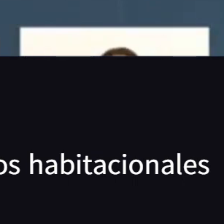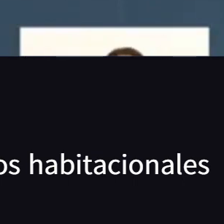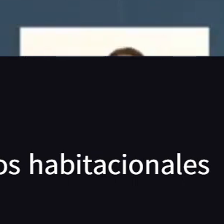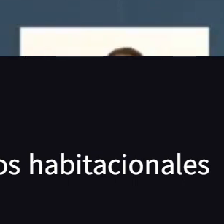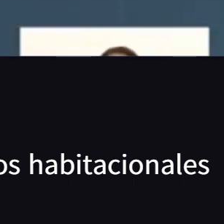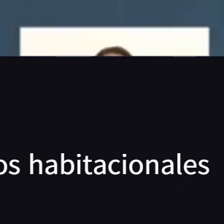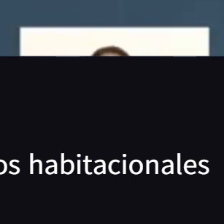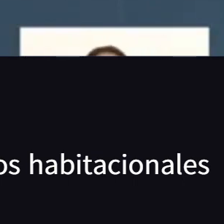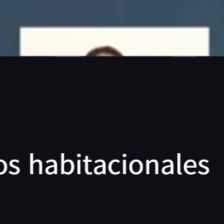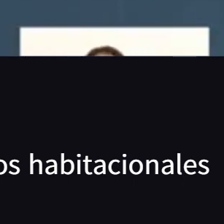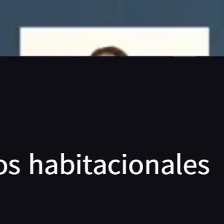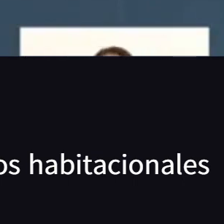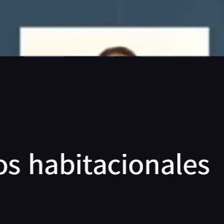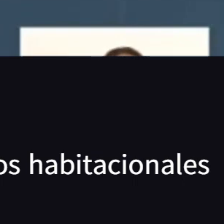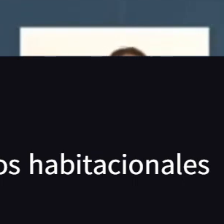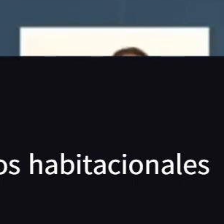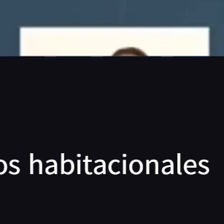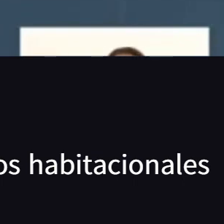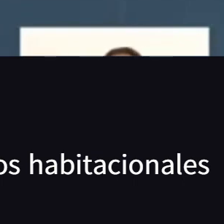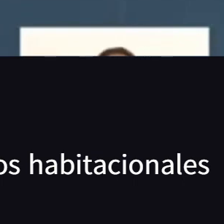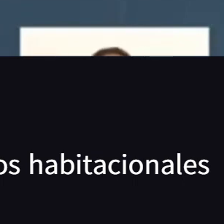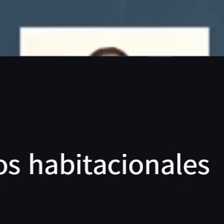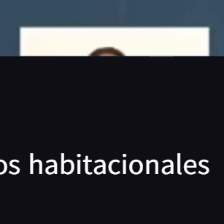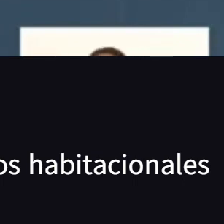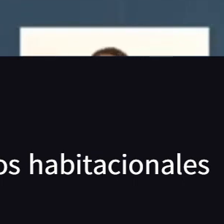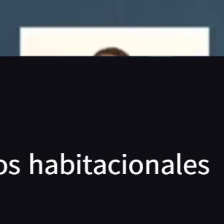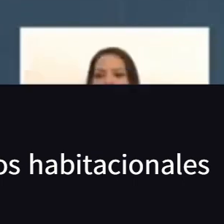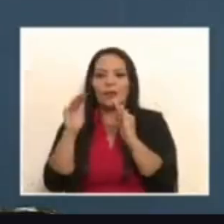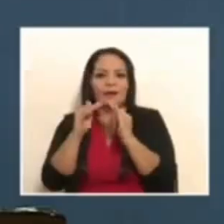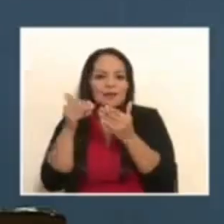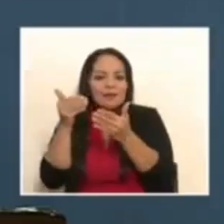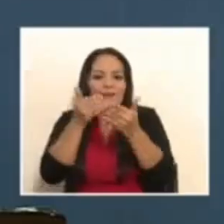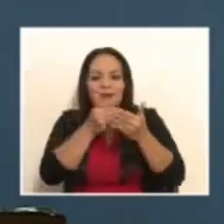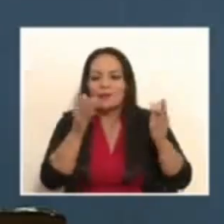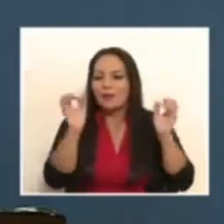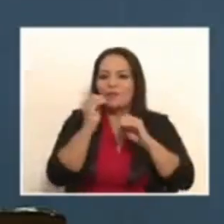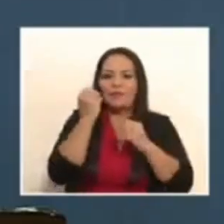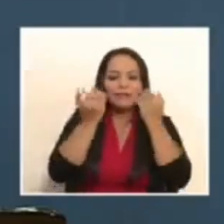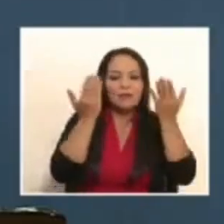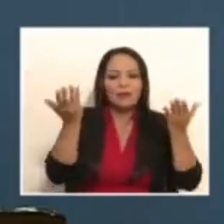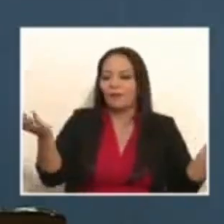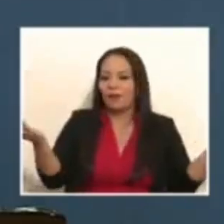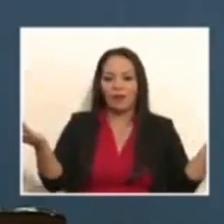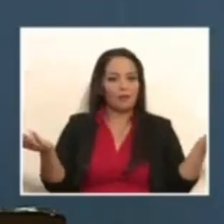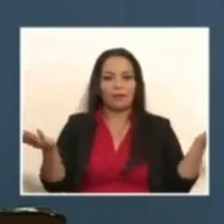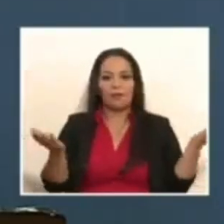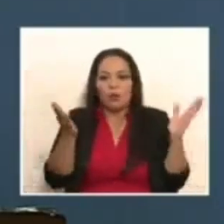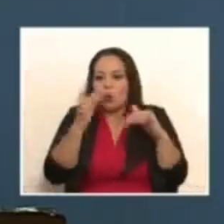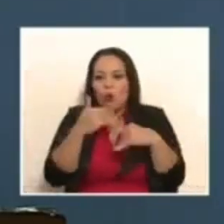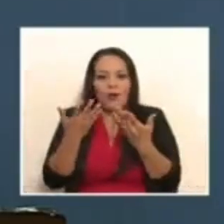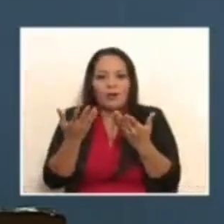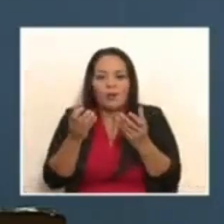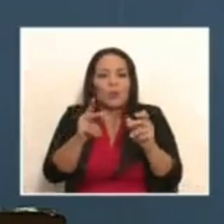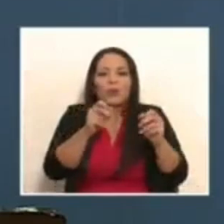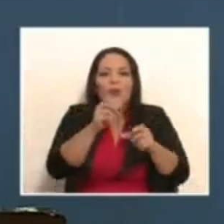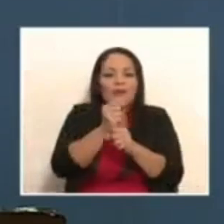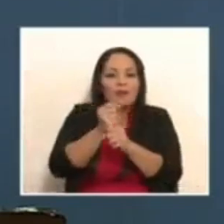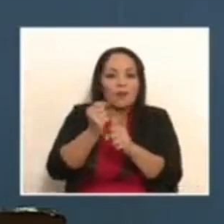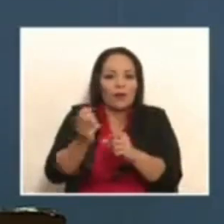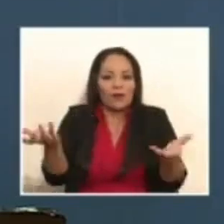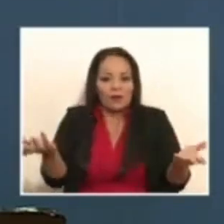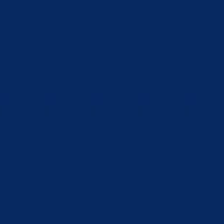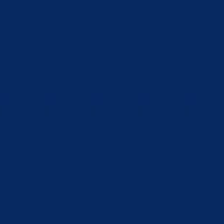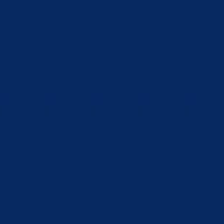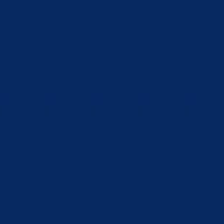servicios no hay cercanías centros urbanos no hay absolutamente ninguna facilidad ni qué decir fuentes de empleo verdad Por supuesto que eso tampoco